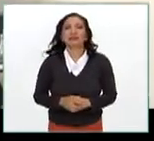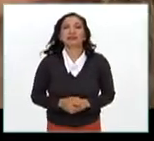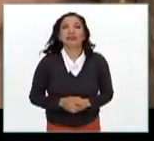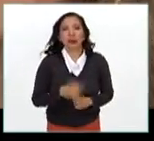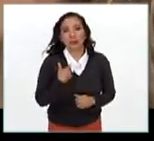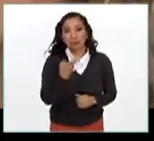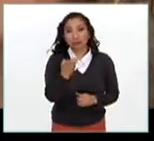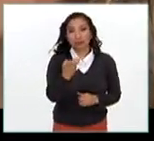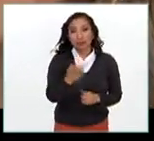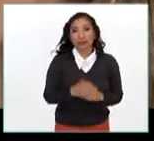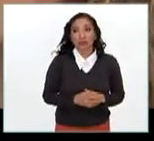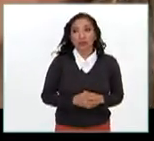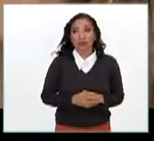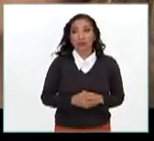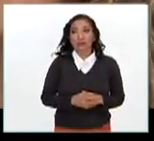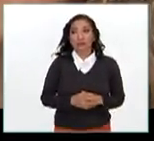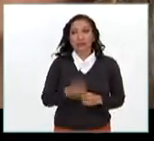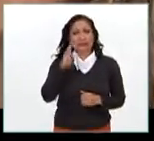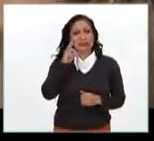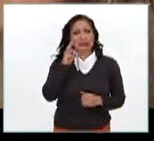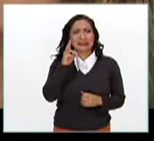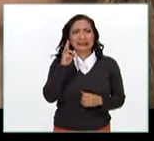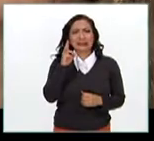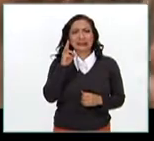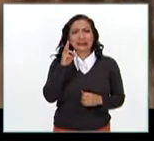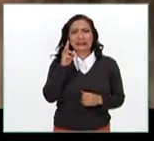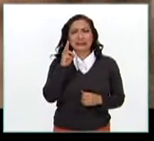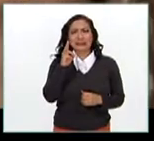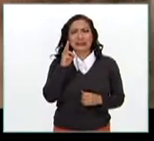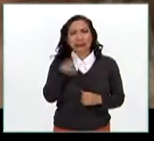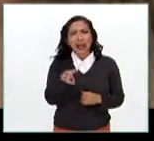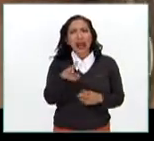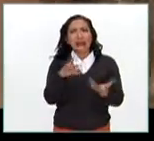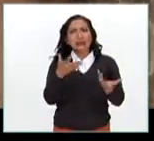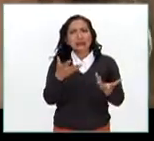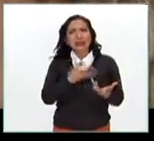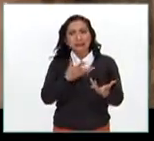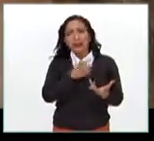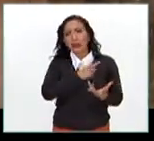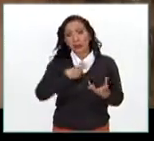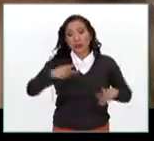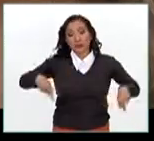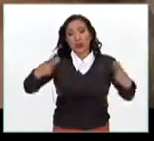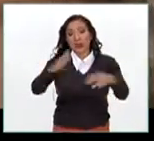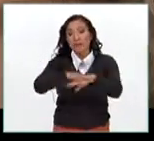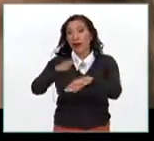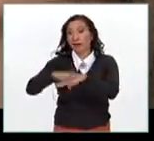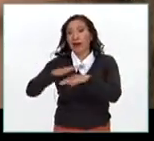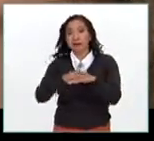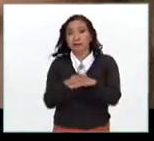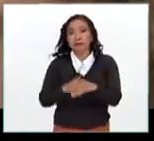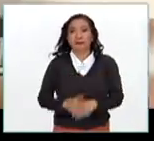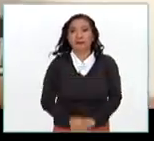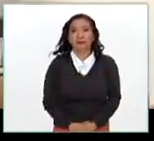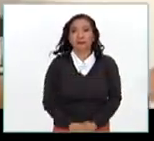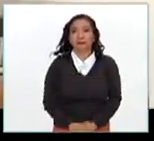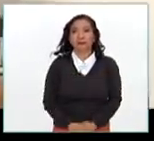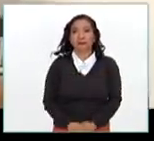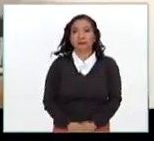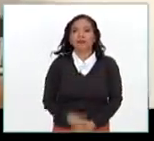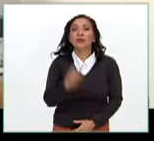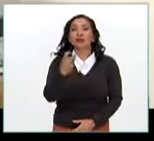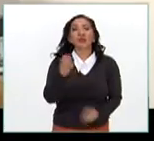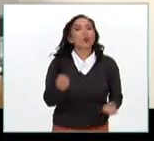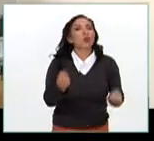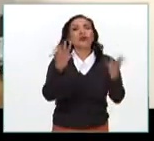Sí se venden, Javier, de que se ven, pero no tendríamos que vender más, ¿me entiendes? Digamos, sí,